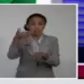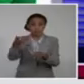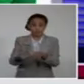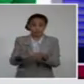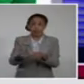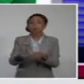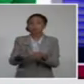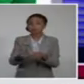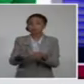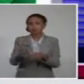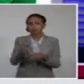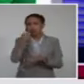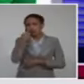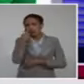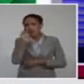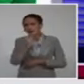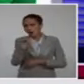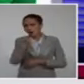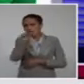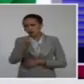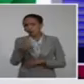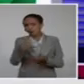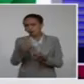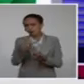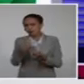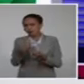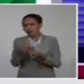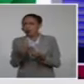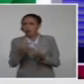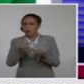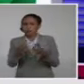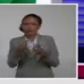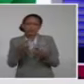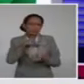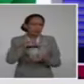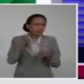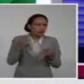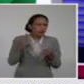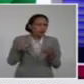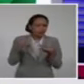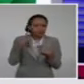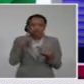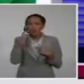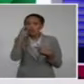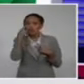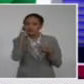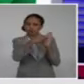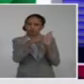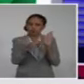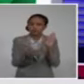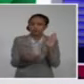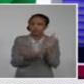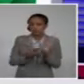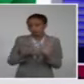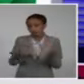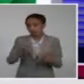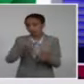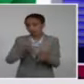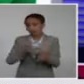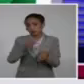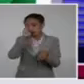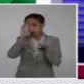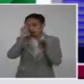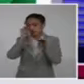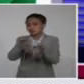haberse identificado por la sintomatología que presentó. Se ingresó, se hizo